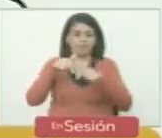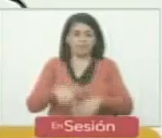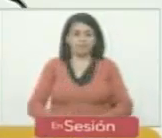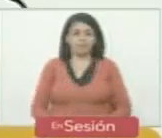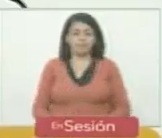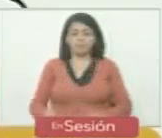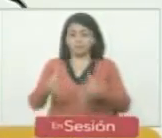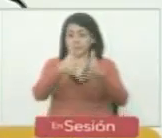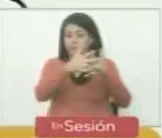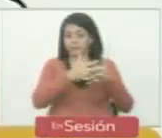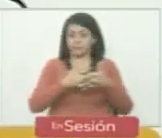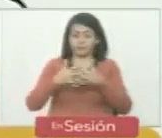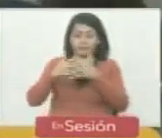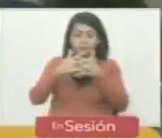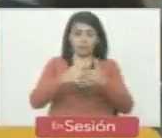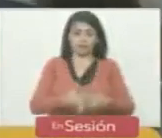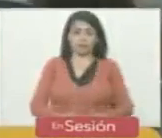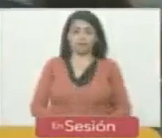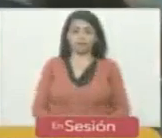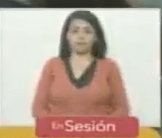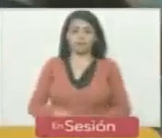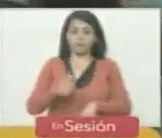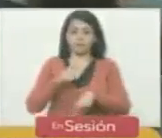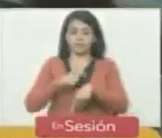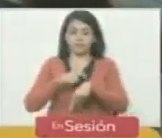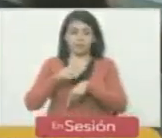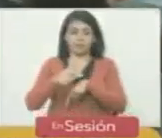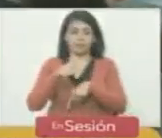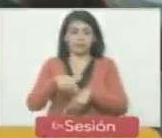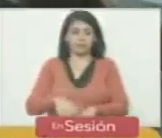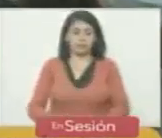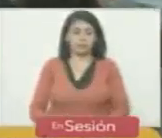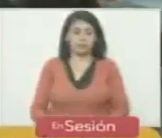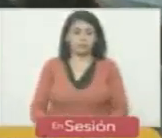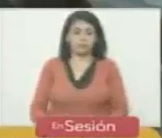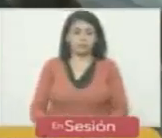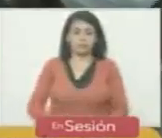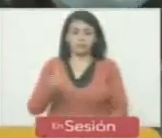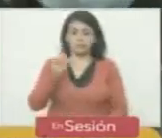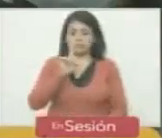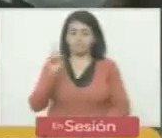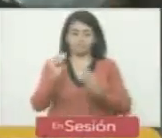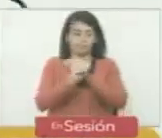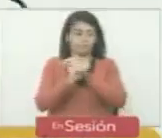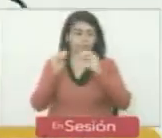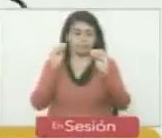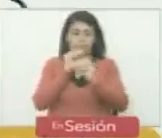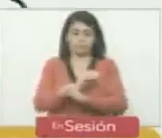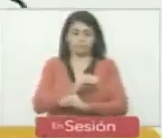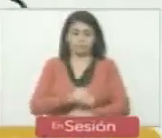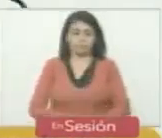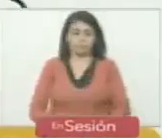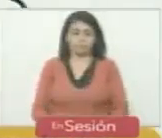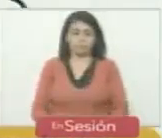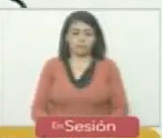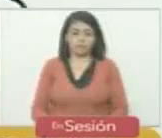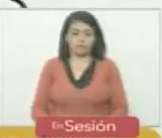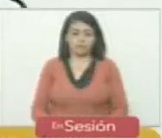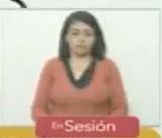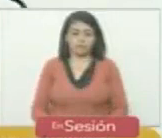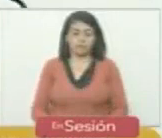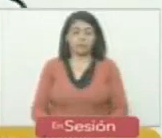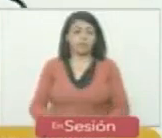del imperialismo. En un momento en que, no coincidencialmente,